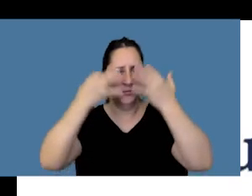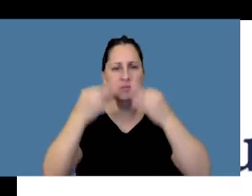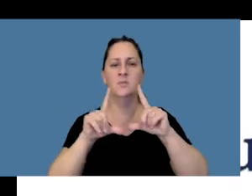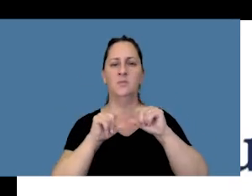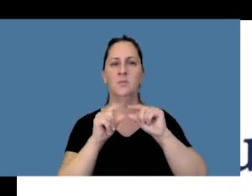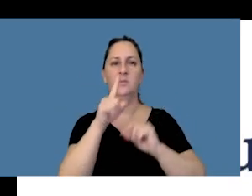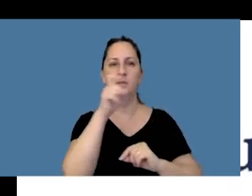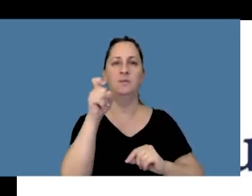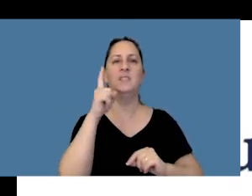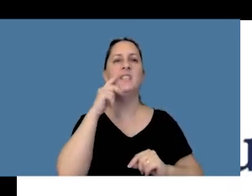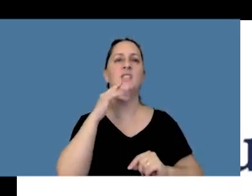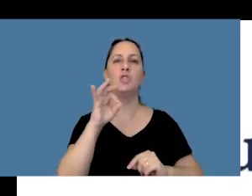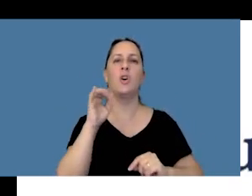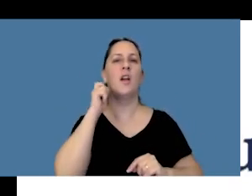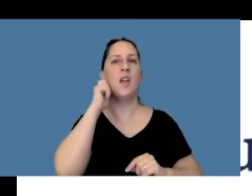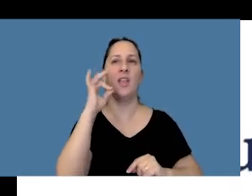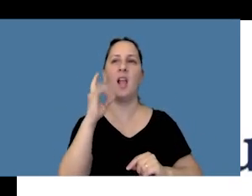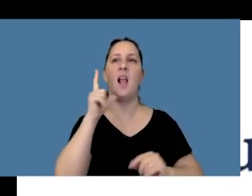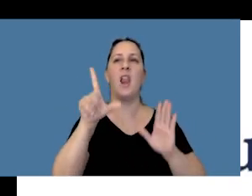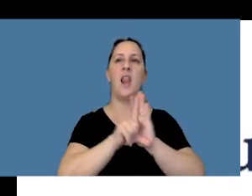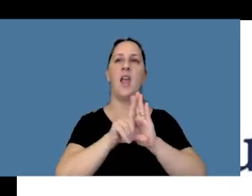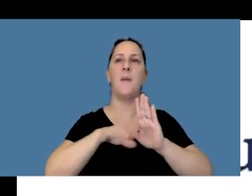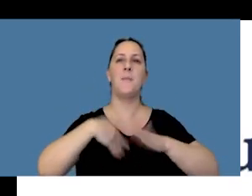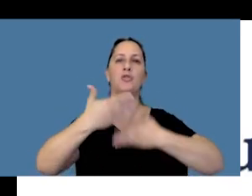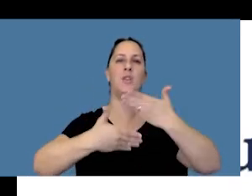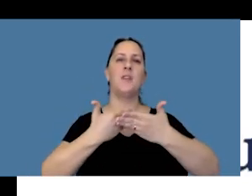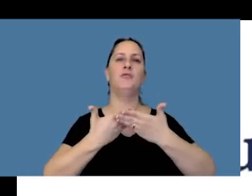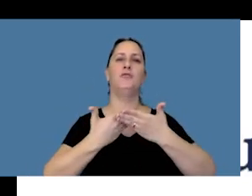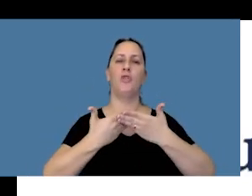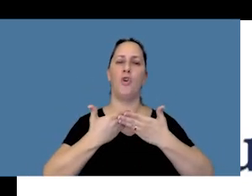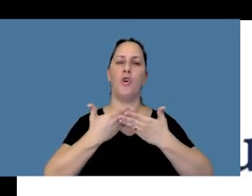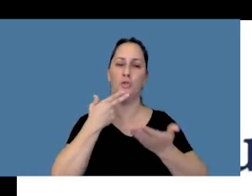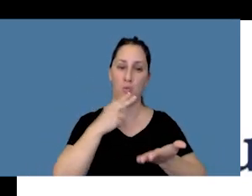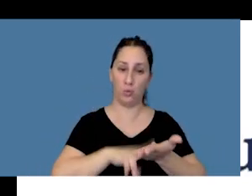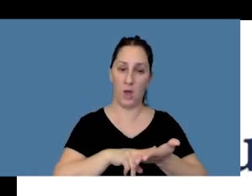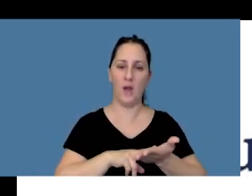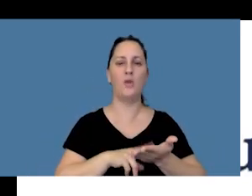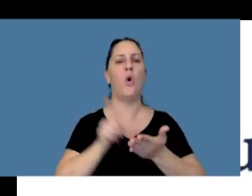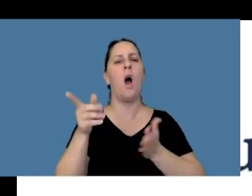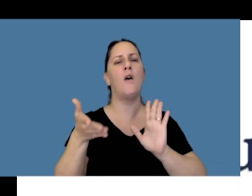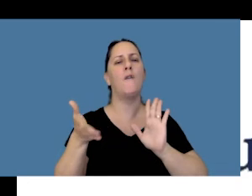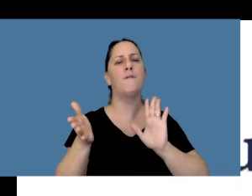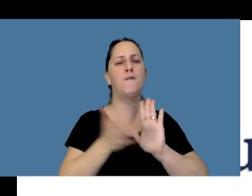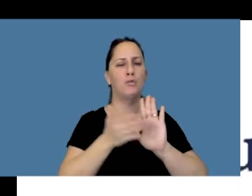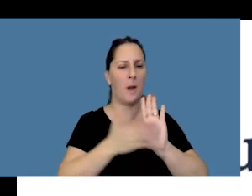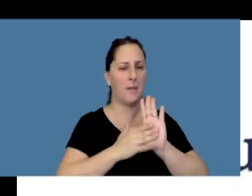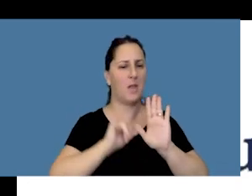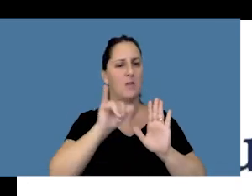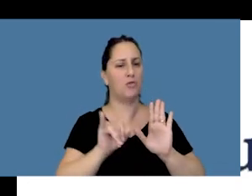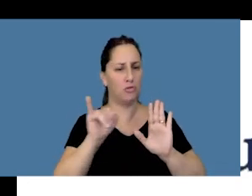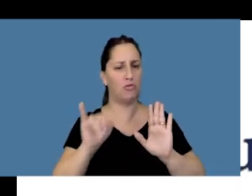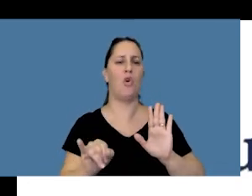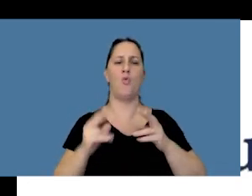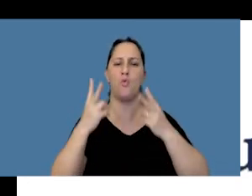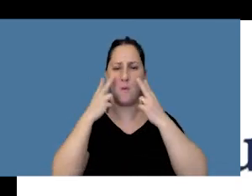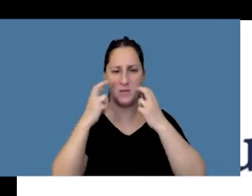100, inciso G de la Ley de Procedimiento Tributario. Se va, digamos, a fundamentar, va a haber una causal,